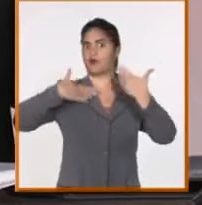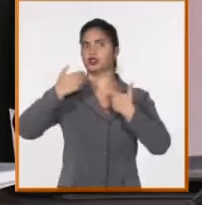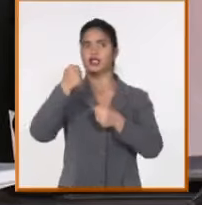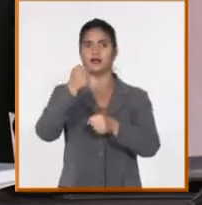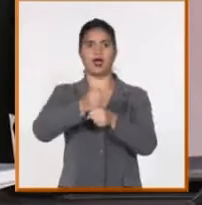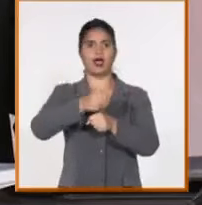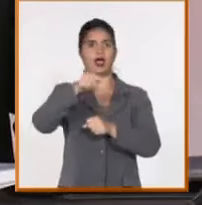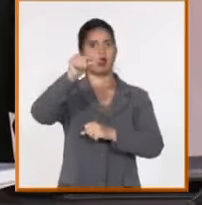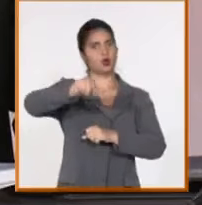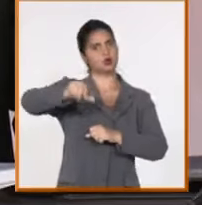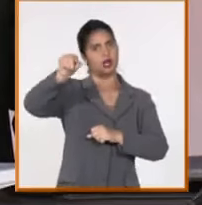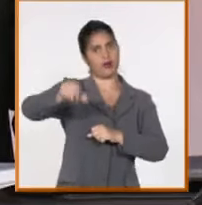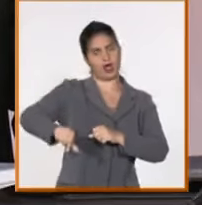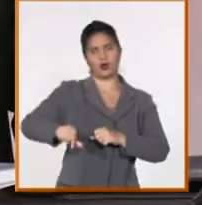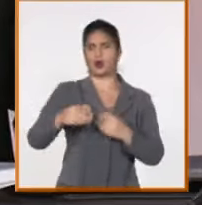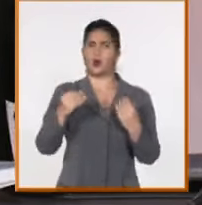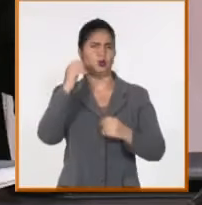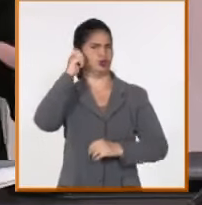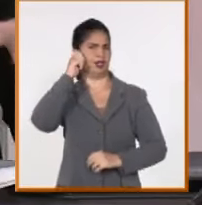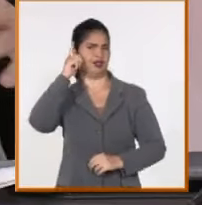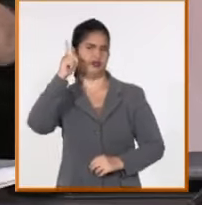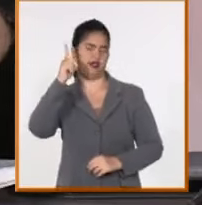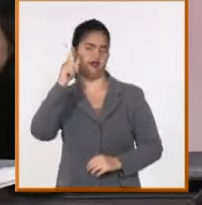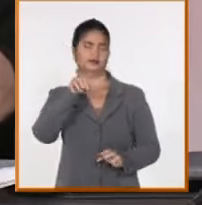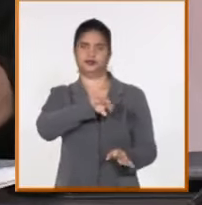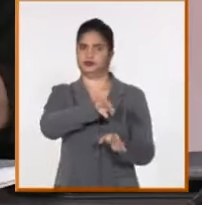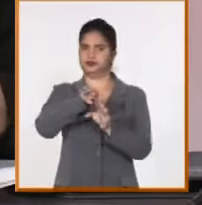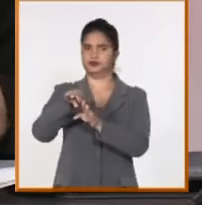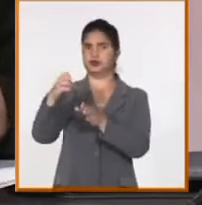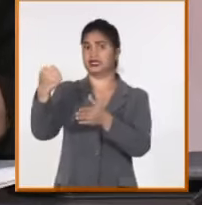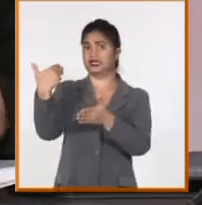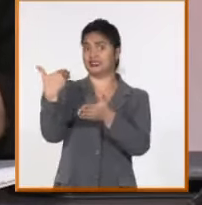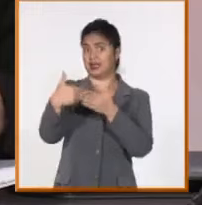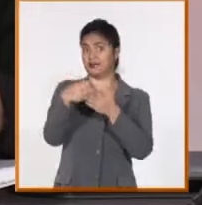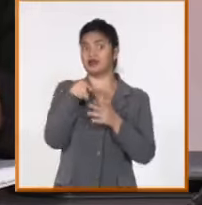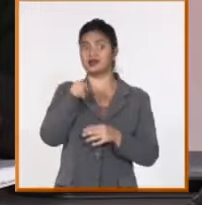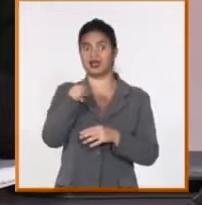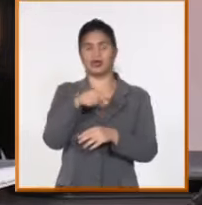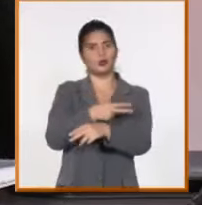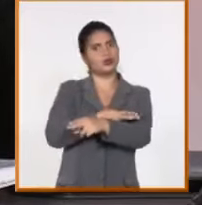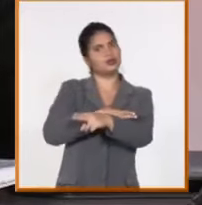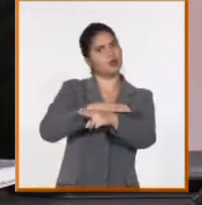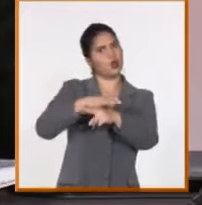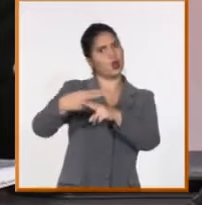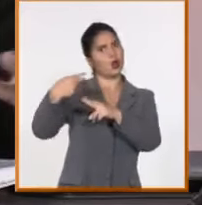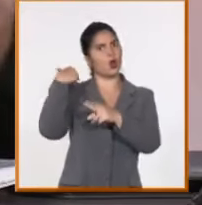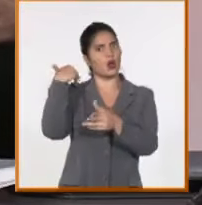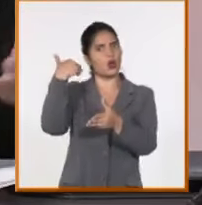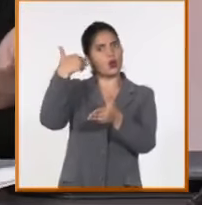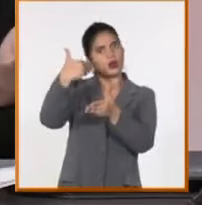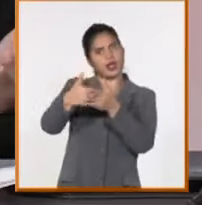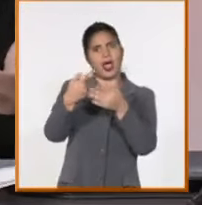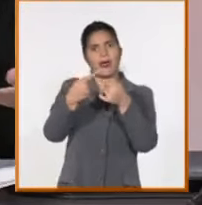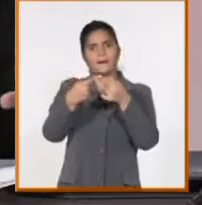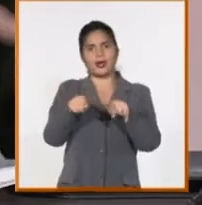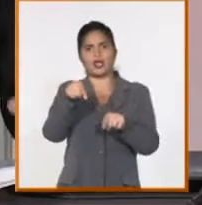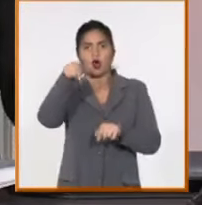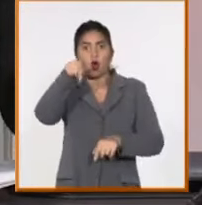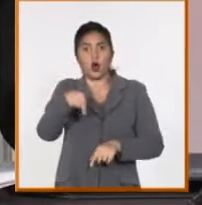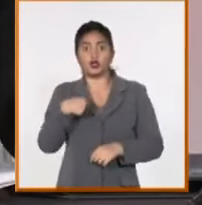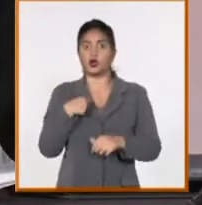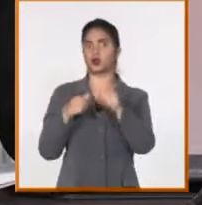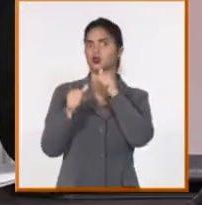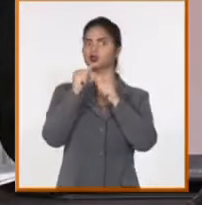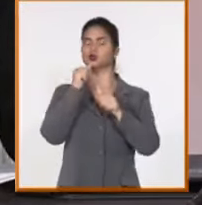industria Nexus una entidad que tiene una historia pero que un poco hoy al menos yo me acerco